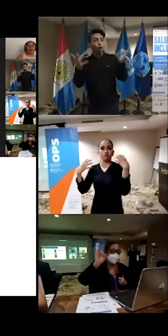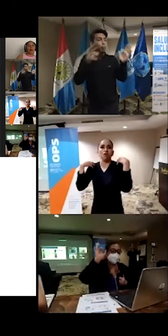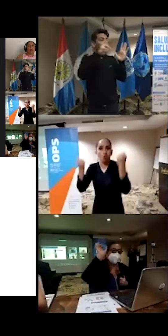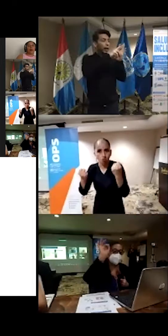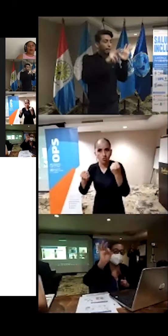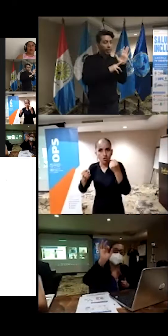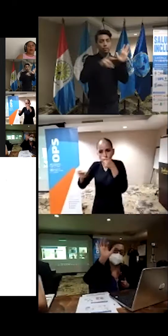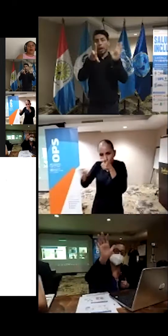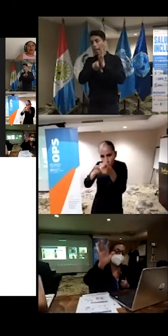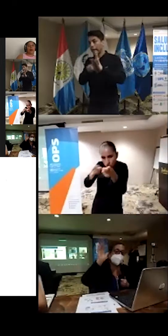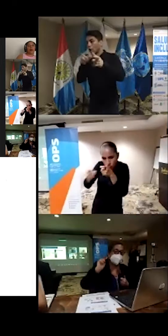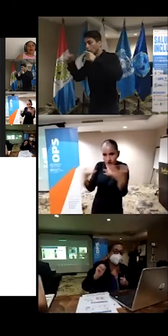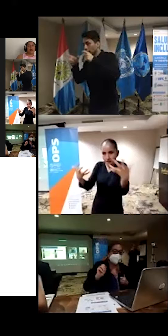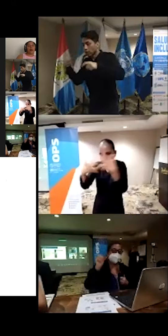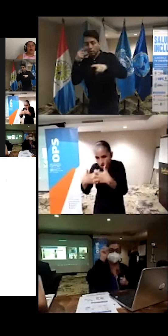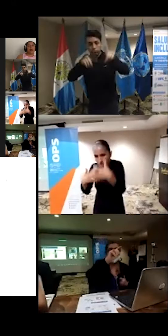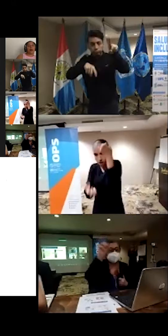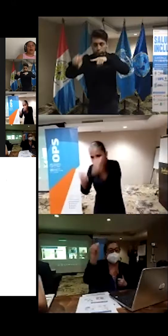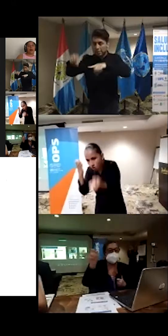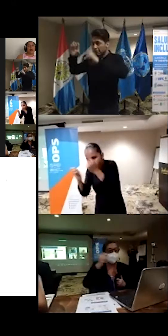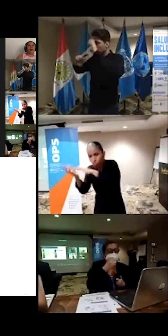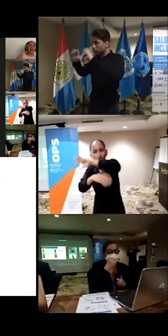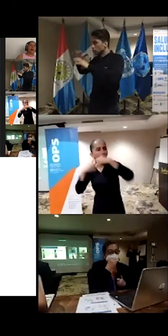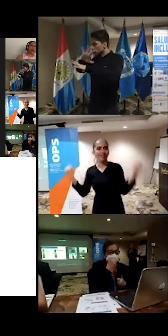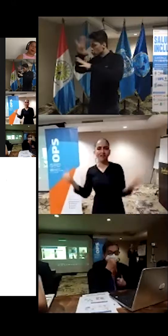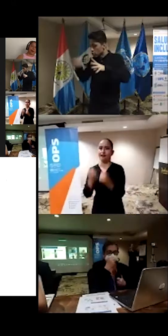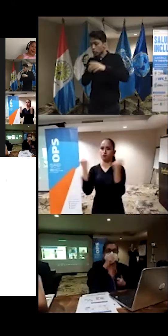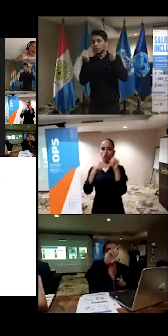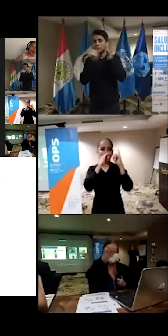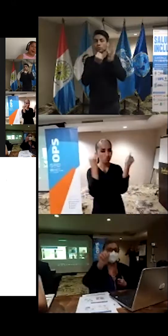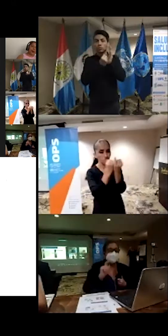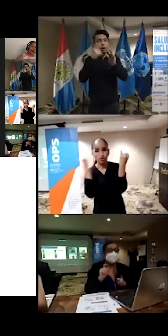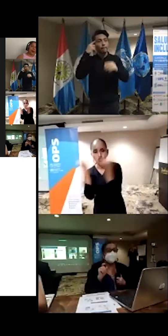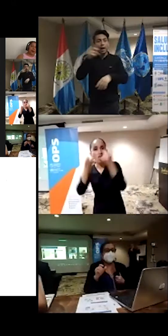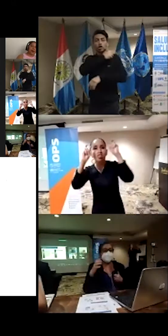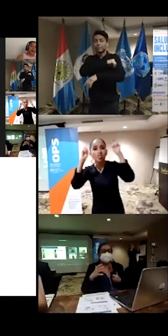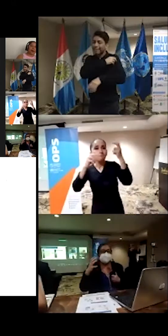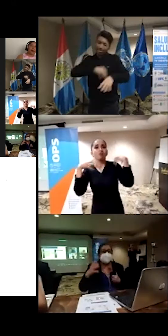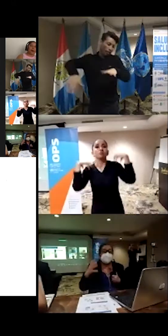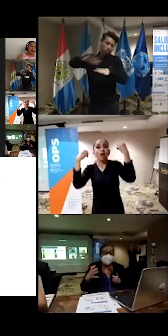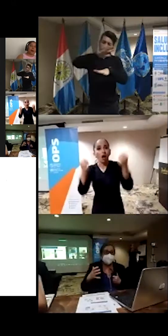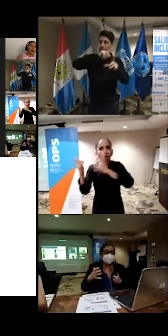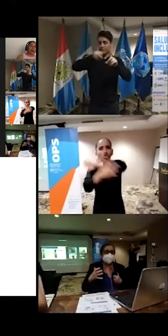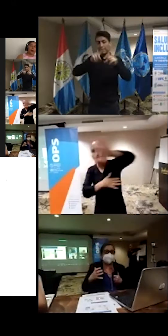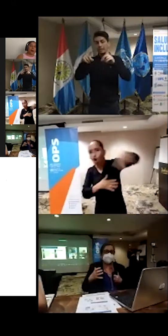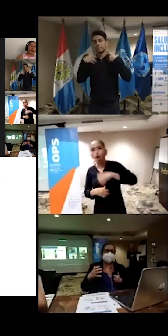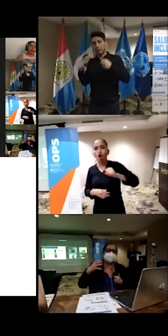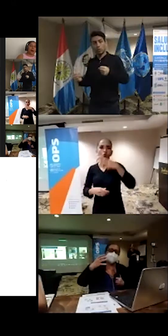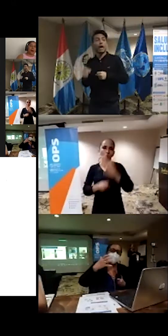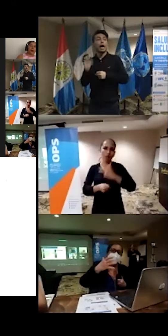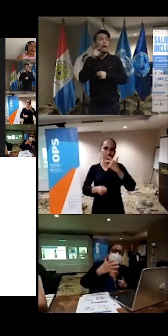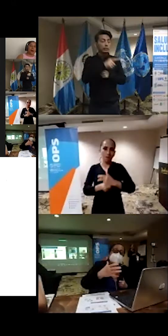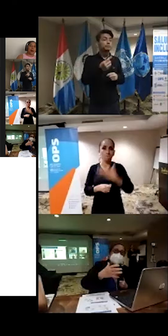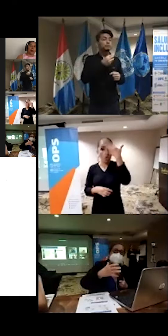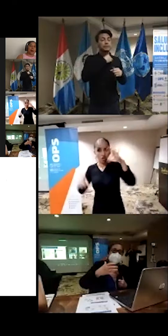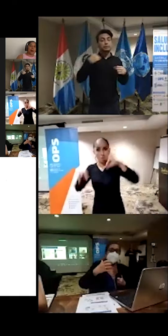vigila, coordina y evalúa las acciones de las instituciones de salud a nivel nacional. Y es así como el Ministerio